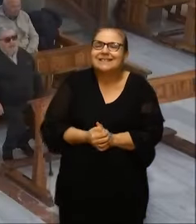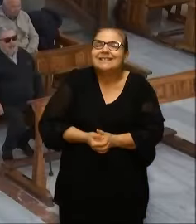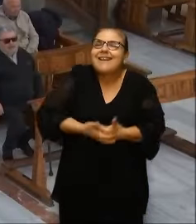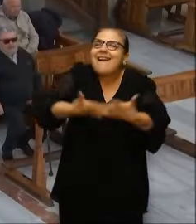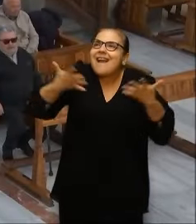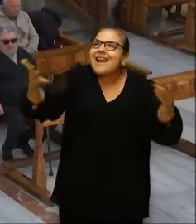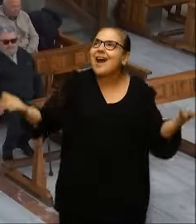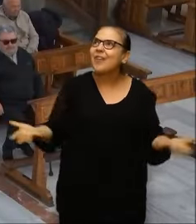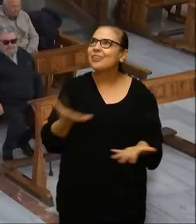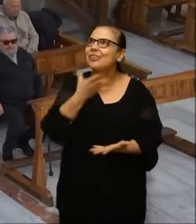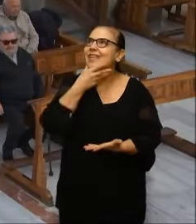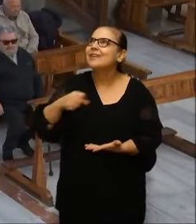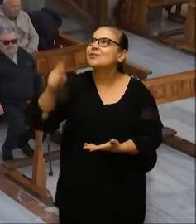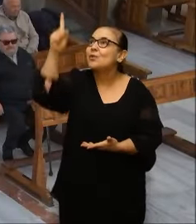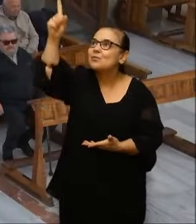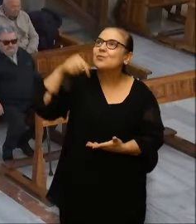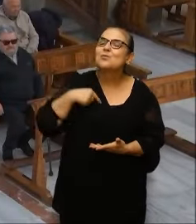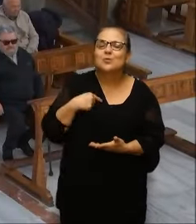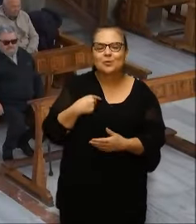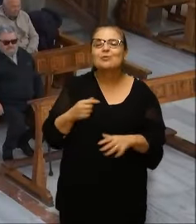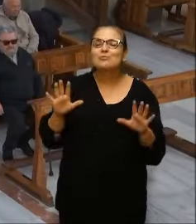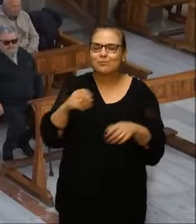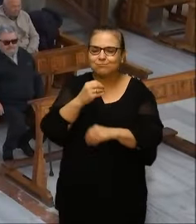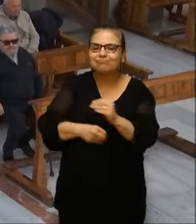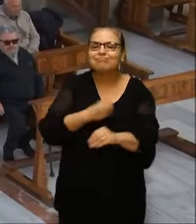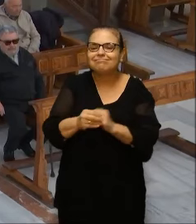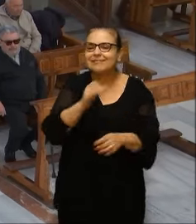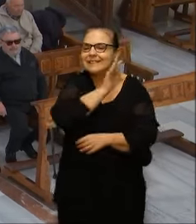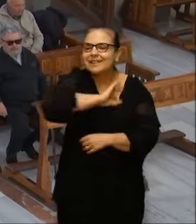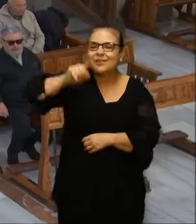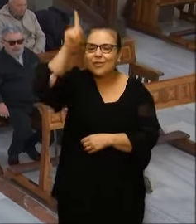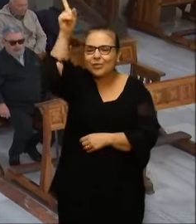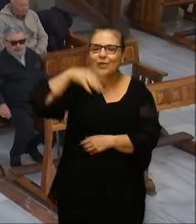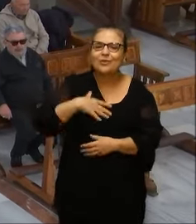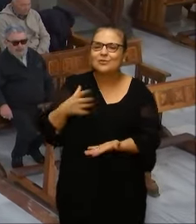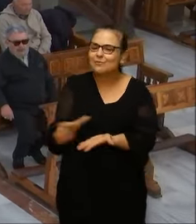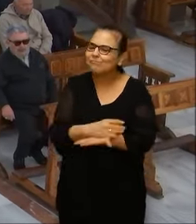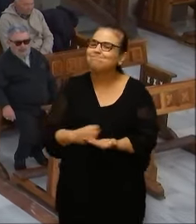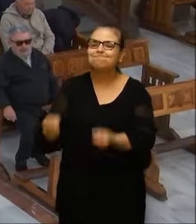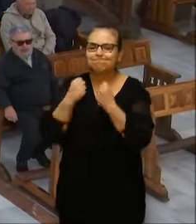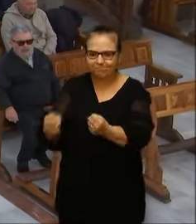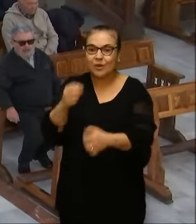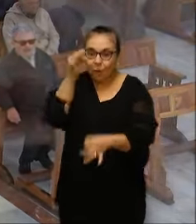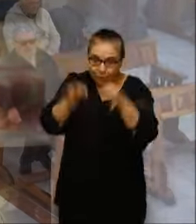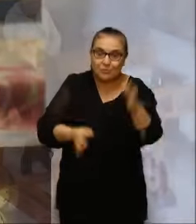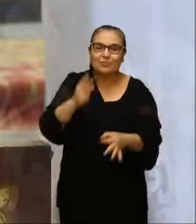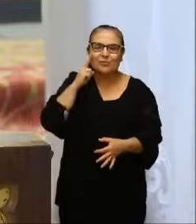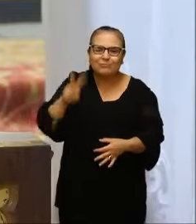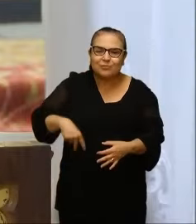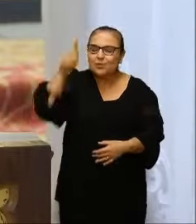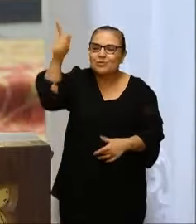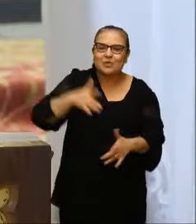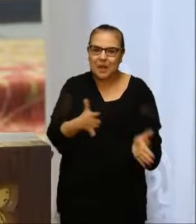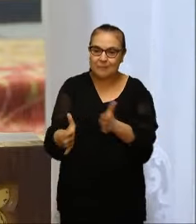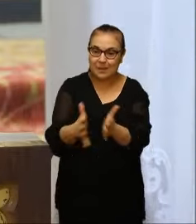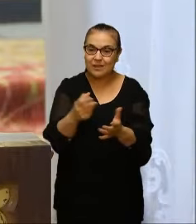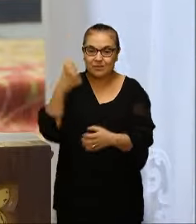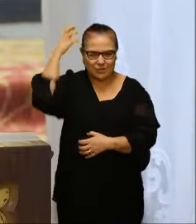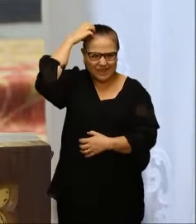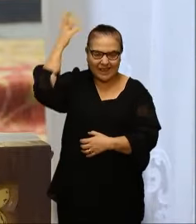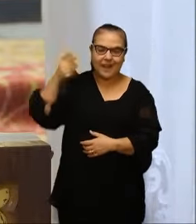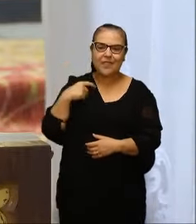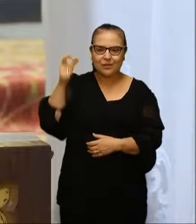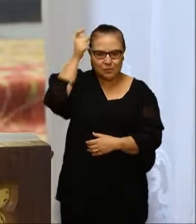Grandes y admirables son tus obras, Señor, Dios omnipotente, justos y verdaderos tus caminos, Rey de